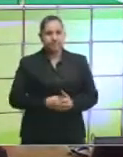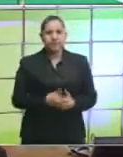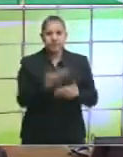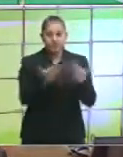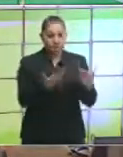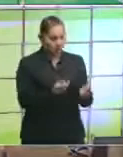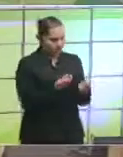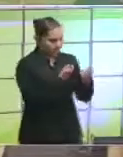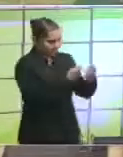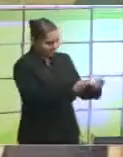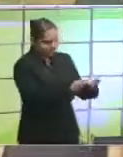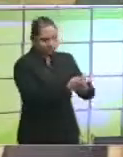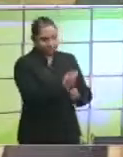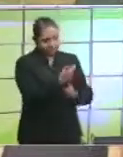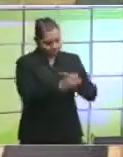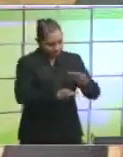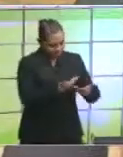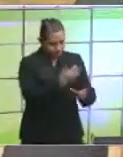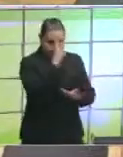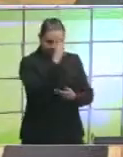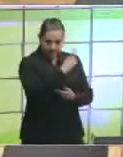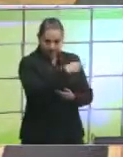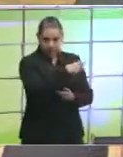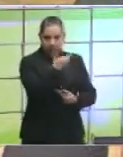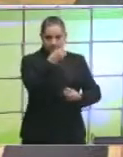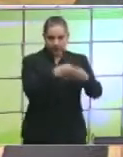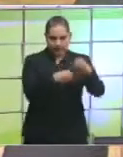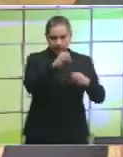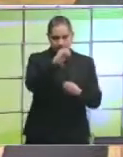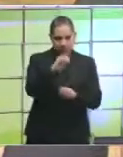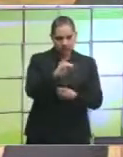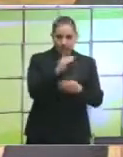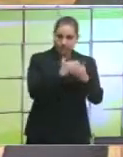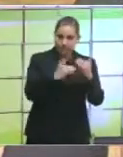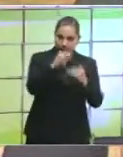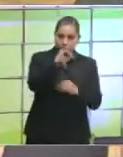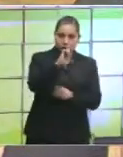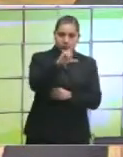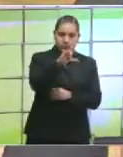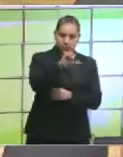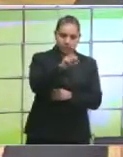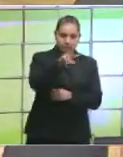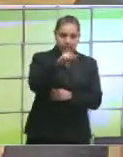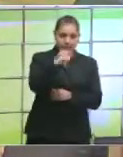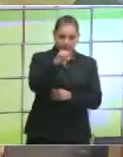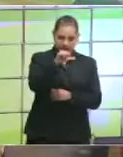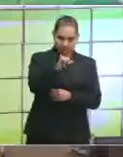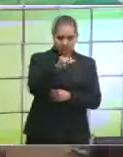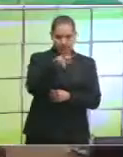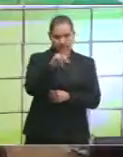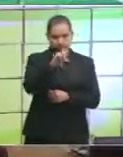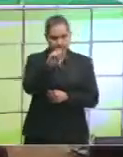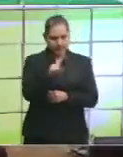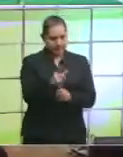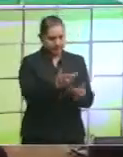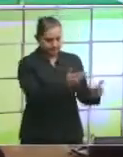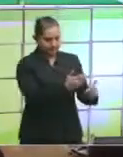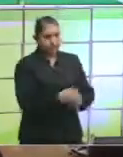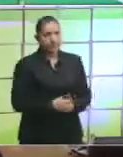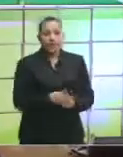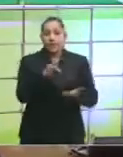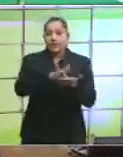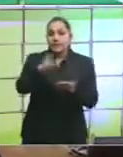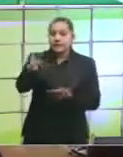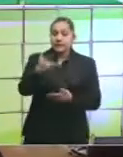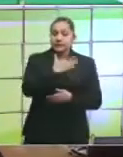el uso de la voz de manera muy respetuosa al magistrado josé luis vargas valdez adelante magistrado muchas gracias muy buenas